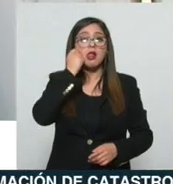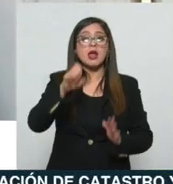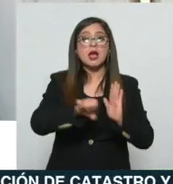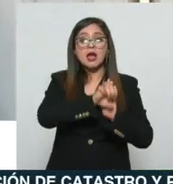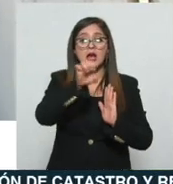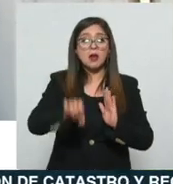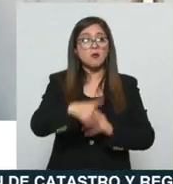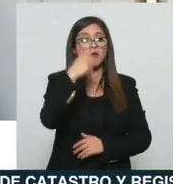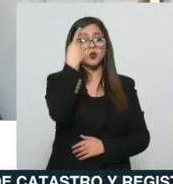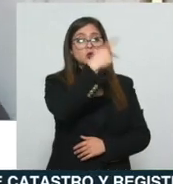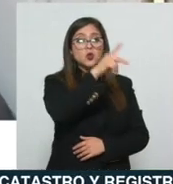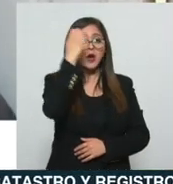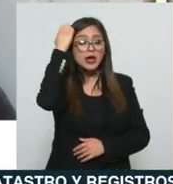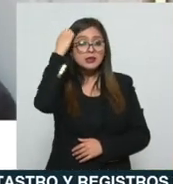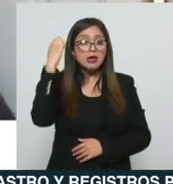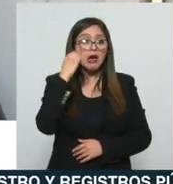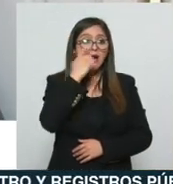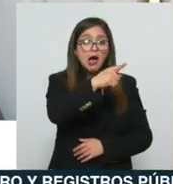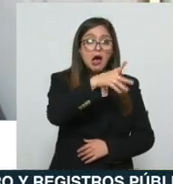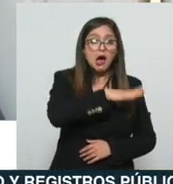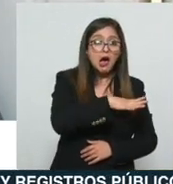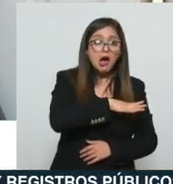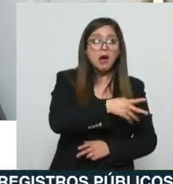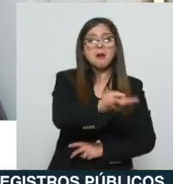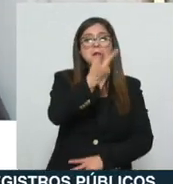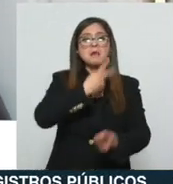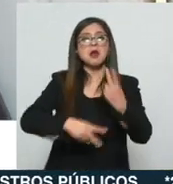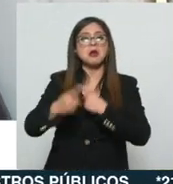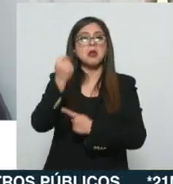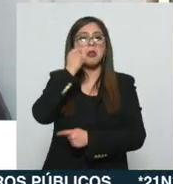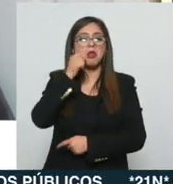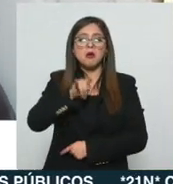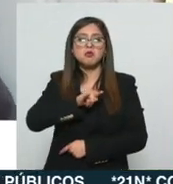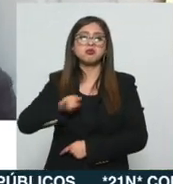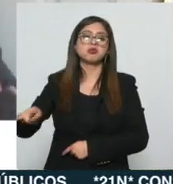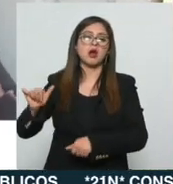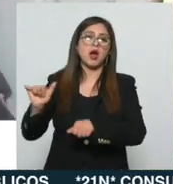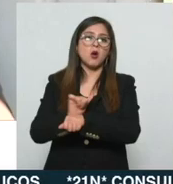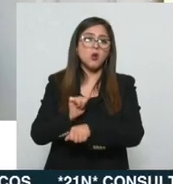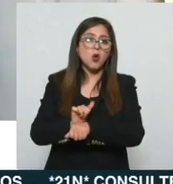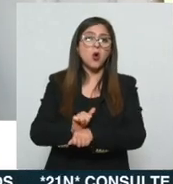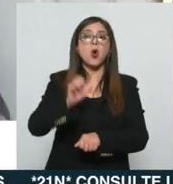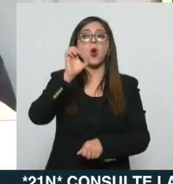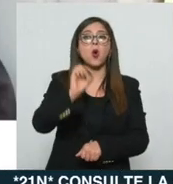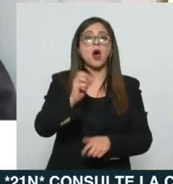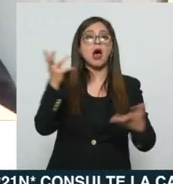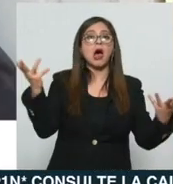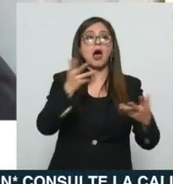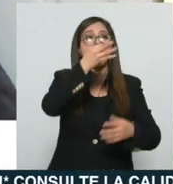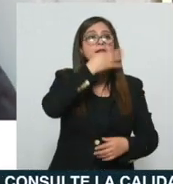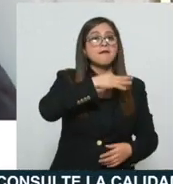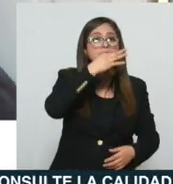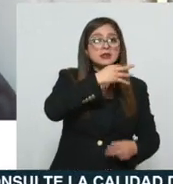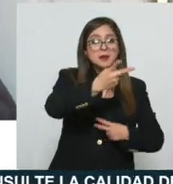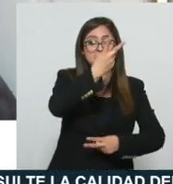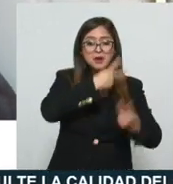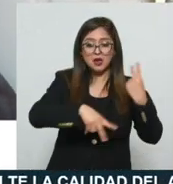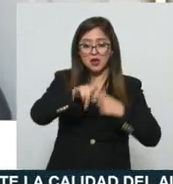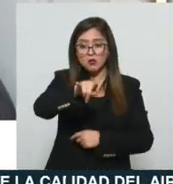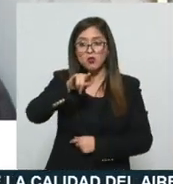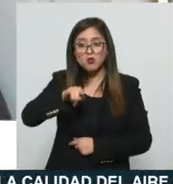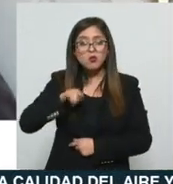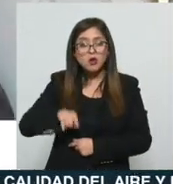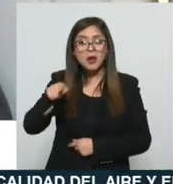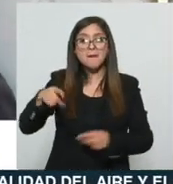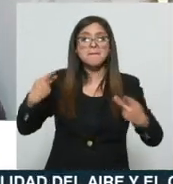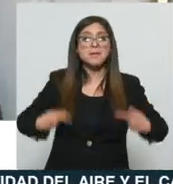tienen su estacionamiento, llenan la calle, no les importa, ¿no? O hacen una fiesta y llenan la calle. Ya los que viven aquí, que